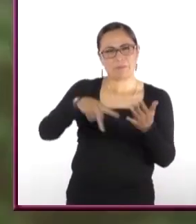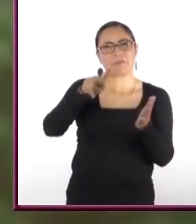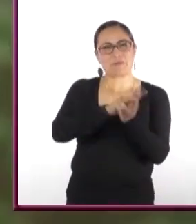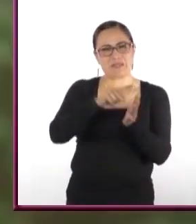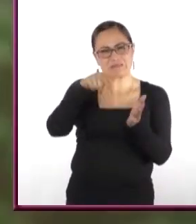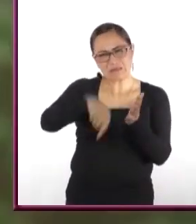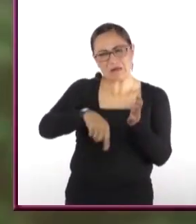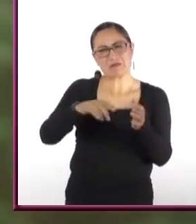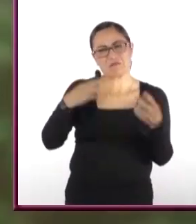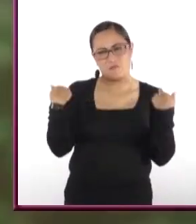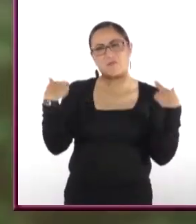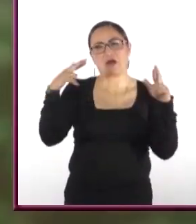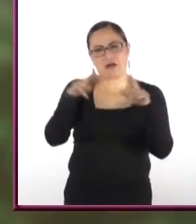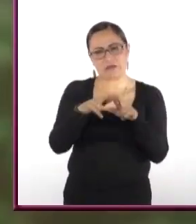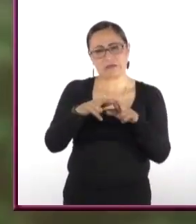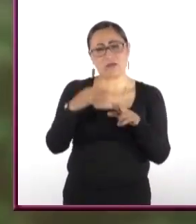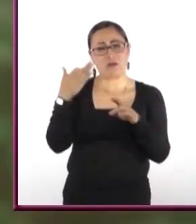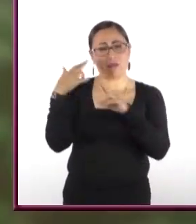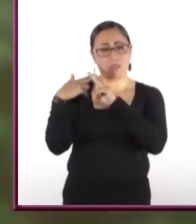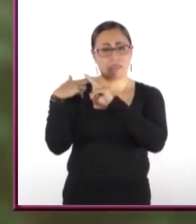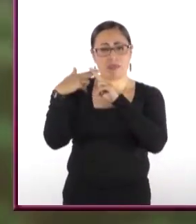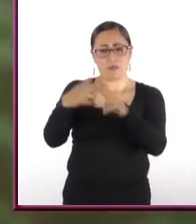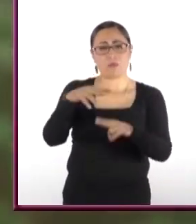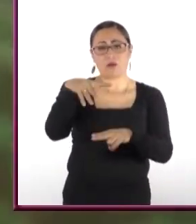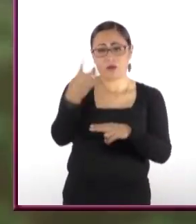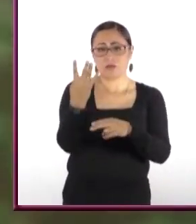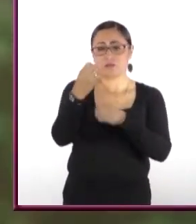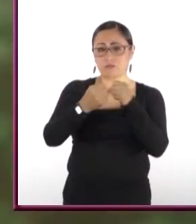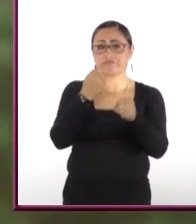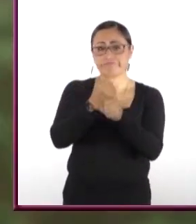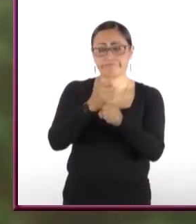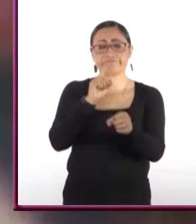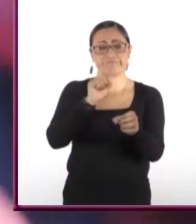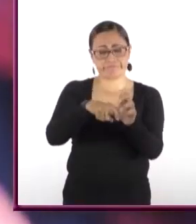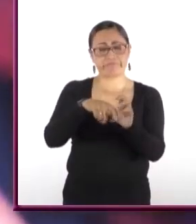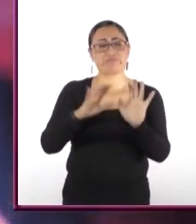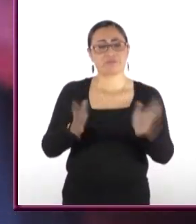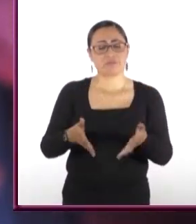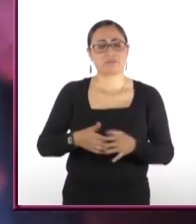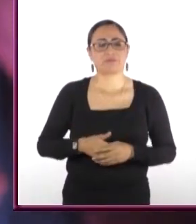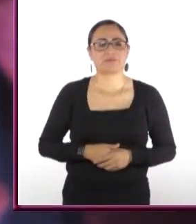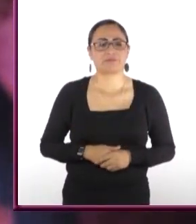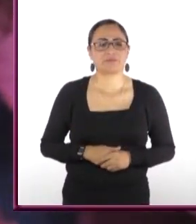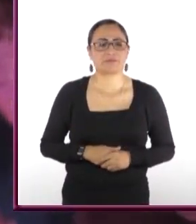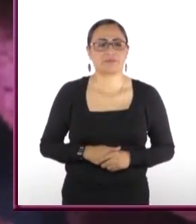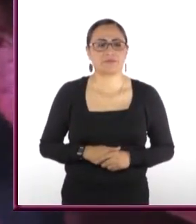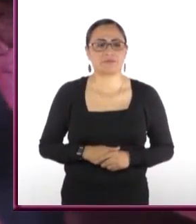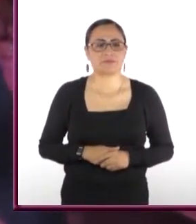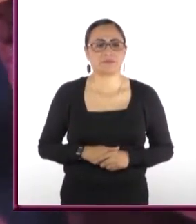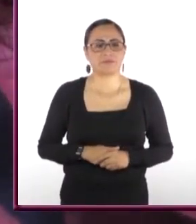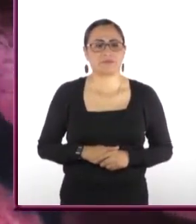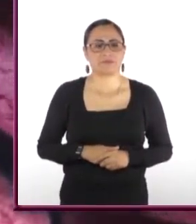profesor asociado y llevo aquí 14 años ya.